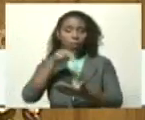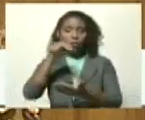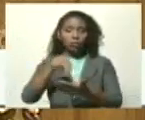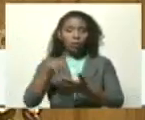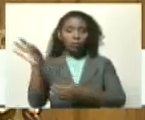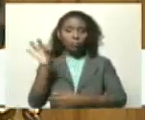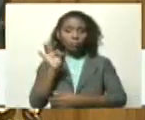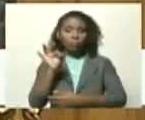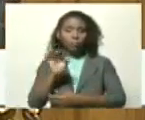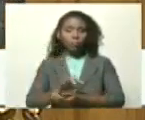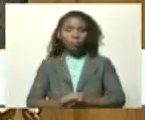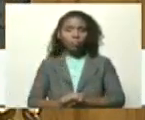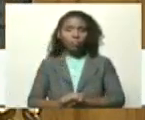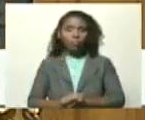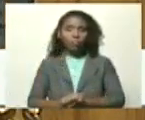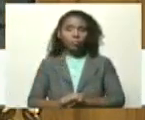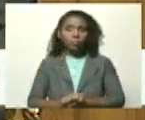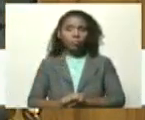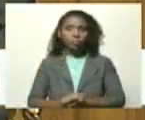escogió,